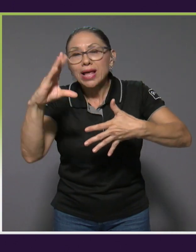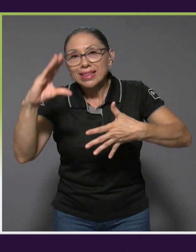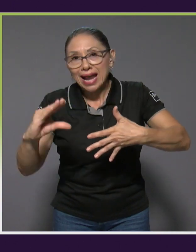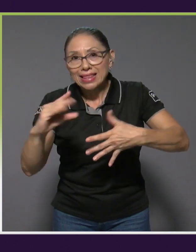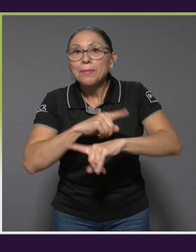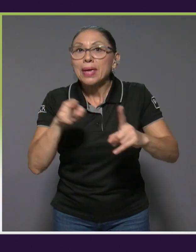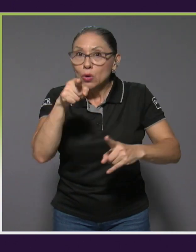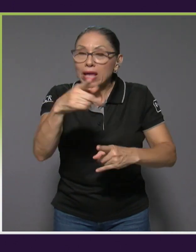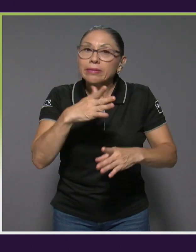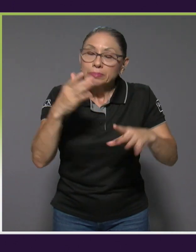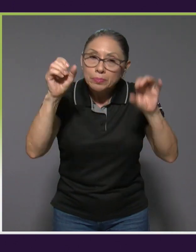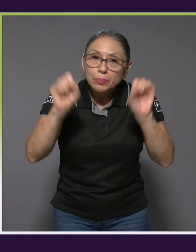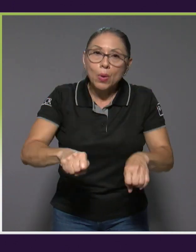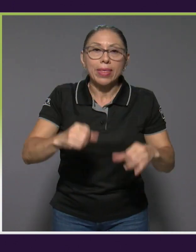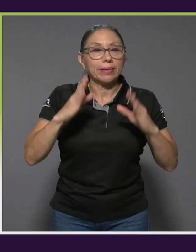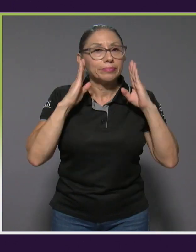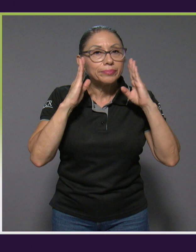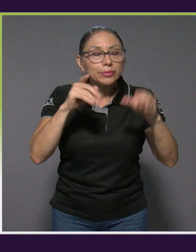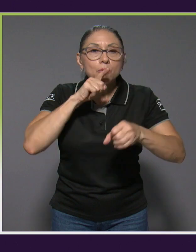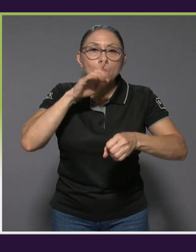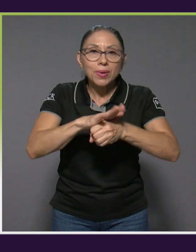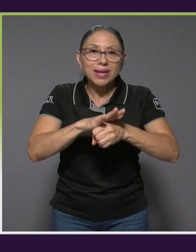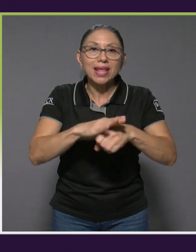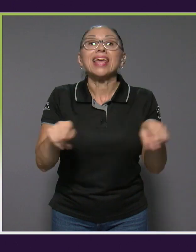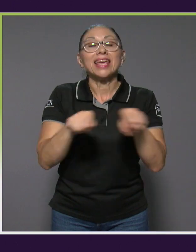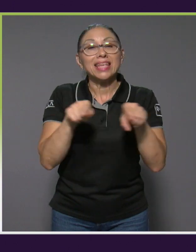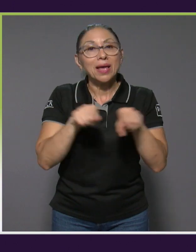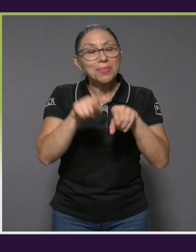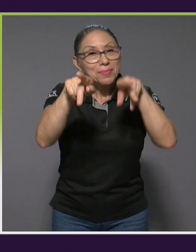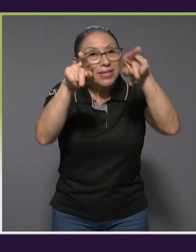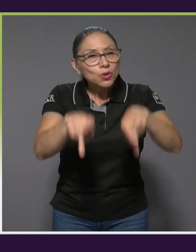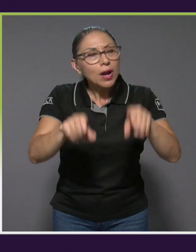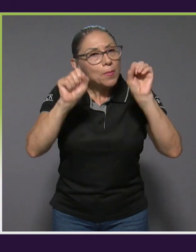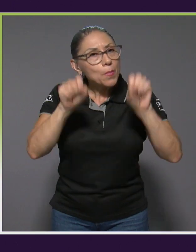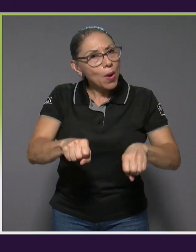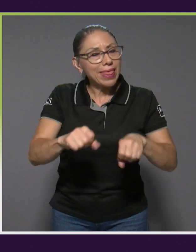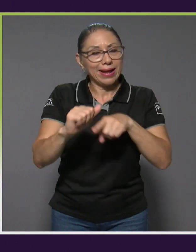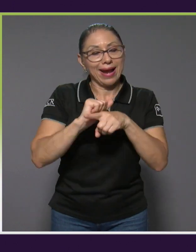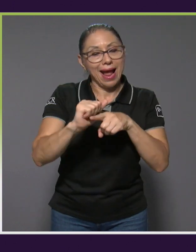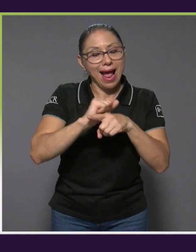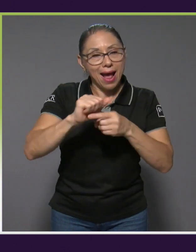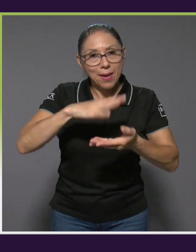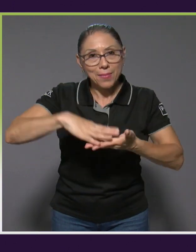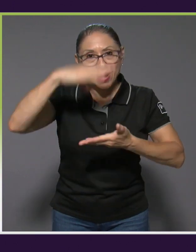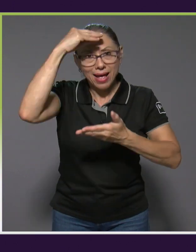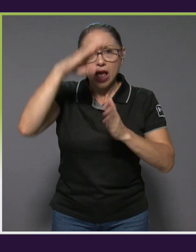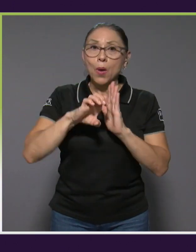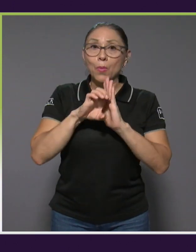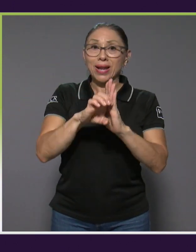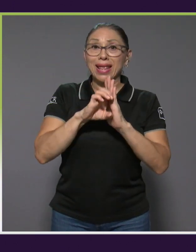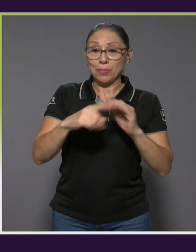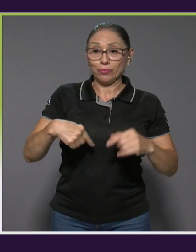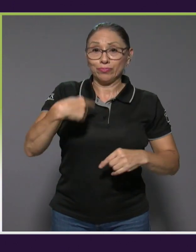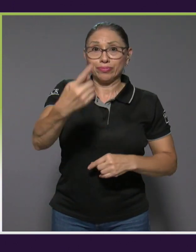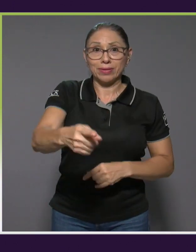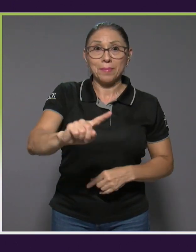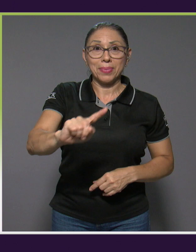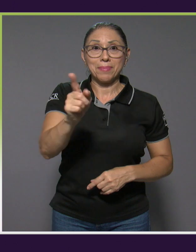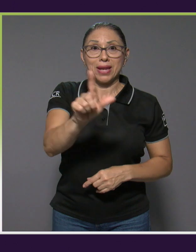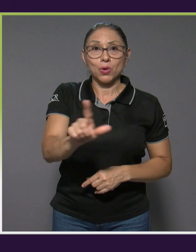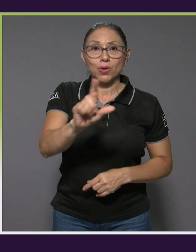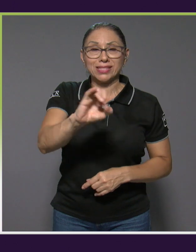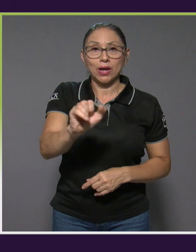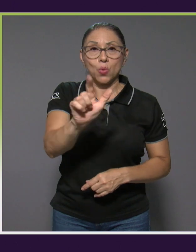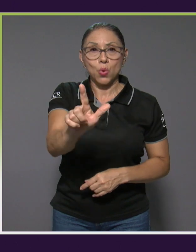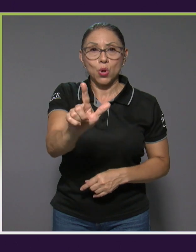eso. Y la disponibilidad para capacitarse, porque, por ejemplo, ahora, el primer lunes de julio, comenzamos